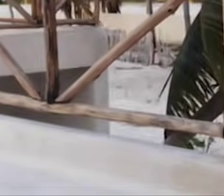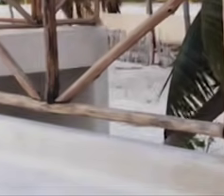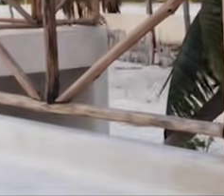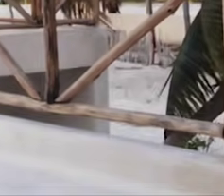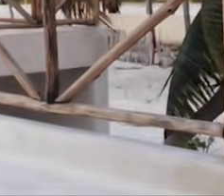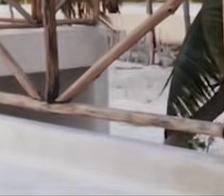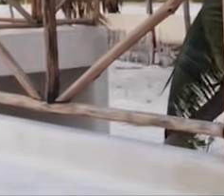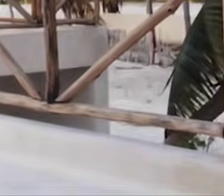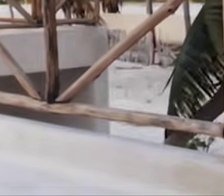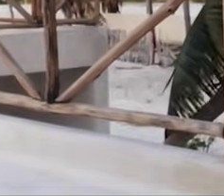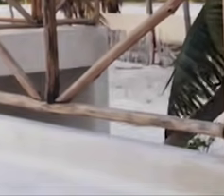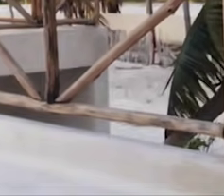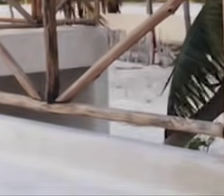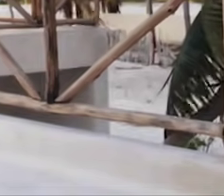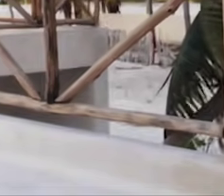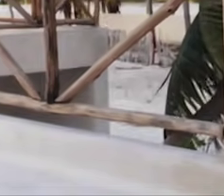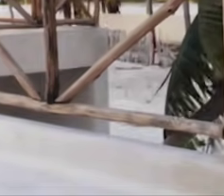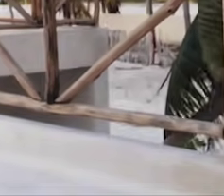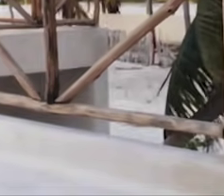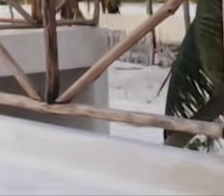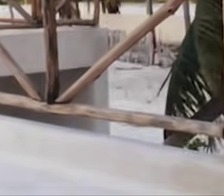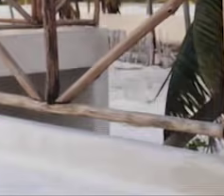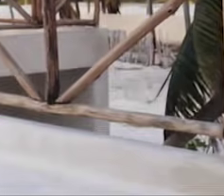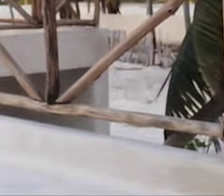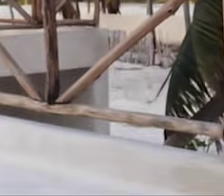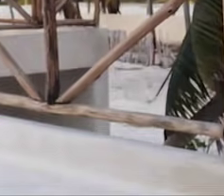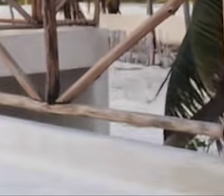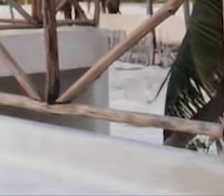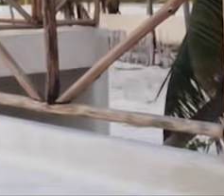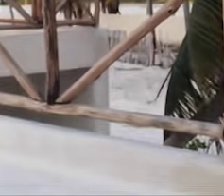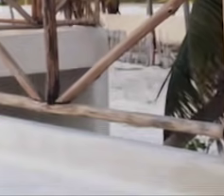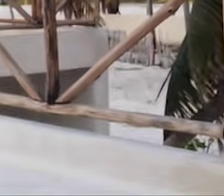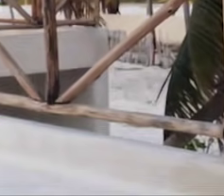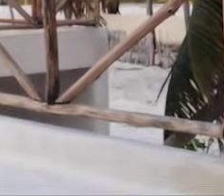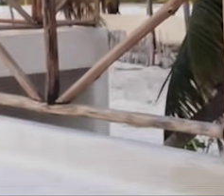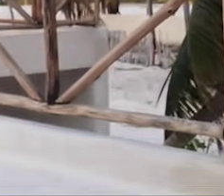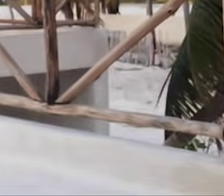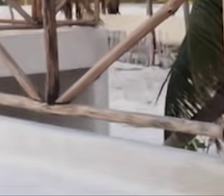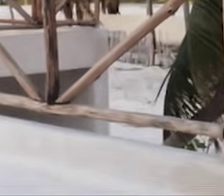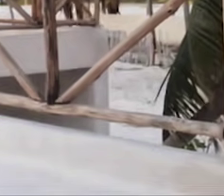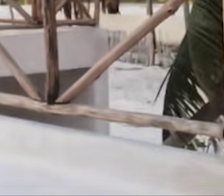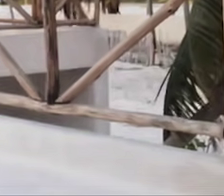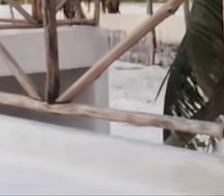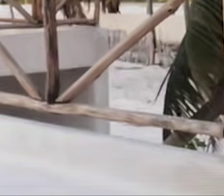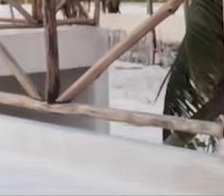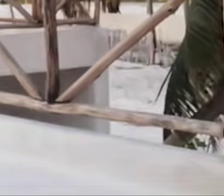¡La cabeza! ¡Sosténgala por atrás! ¡Ligeramente! ¡Jálenla hacia abajo!